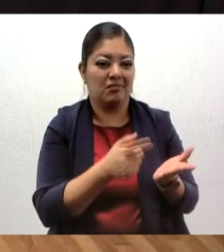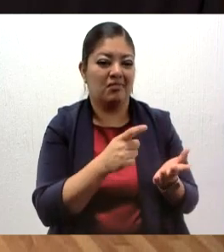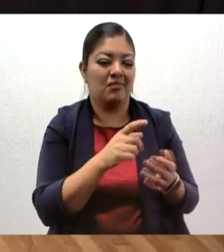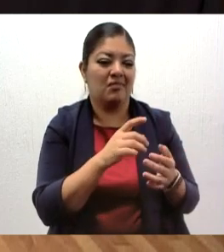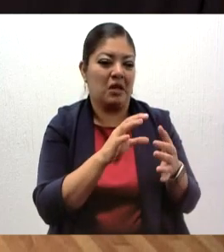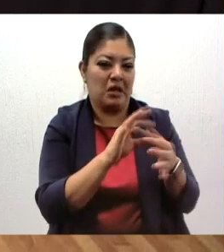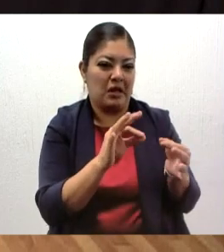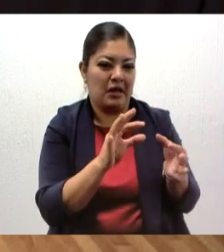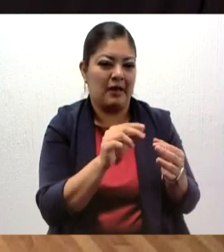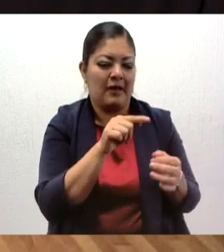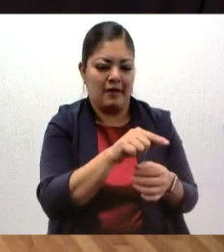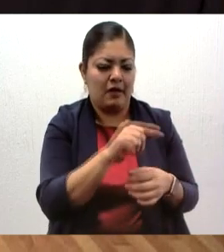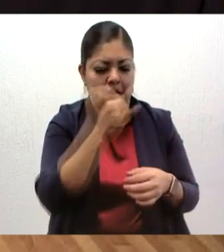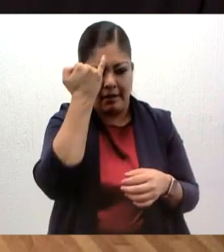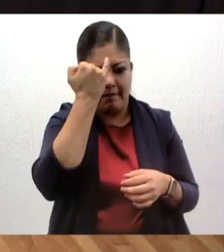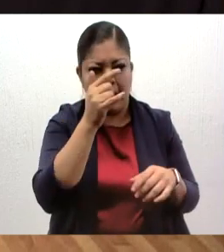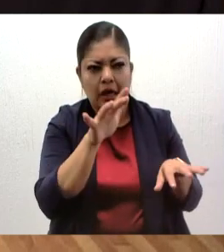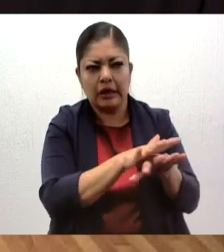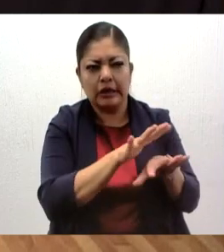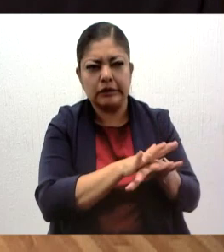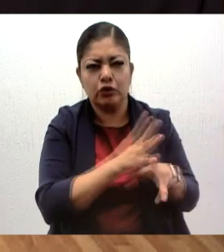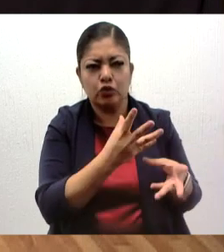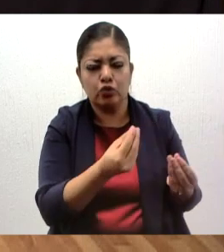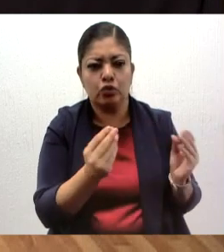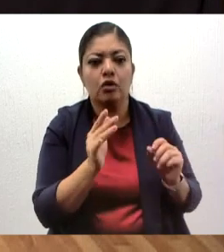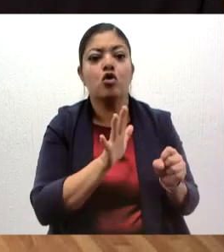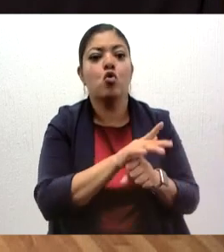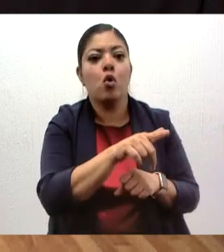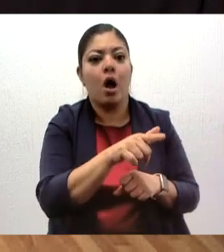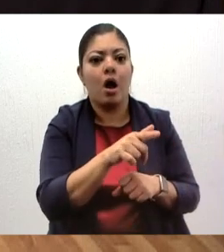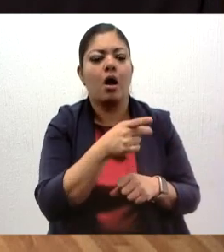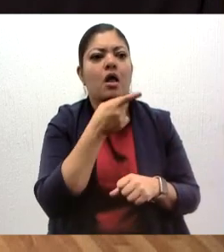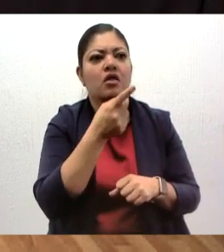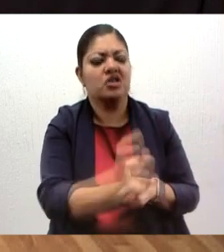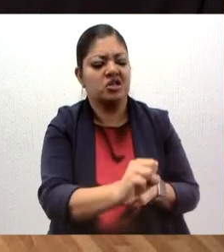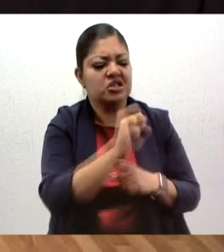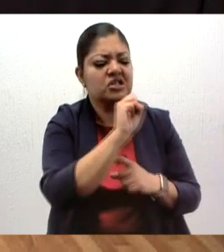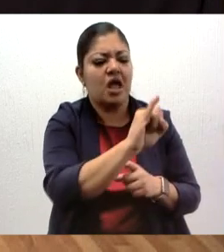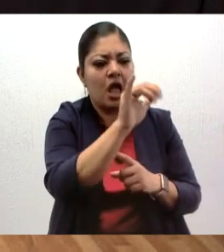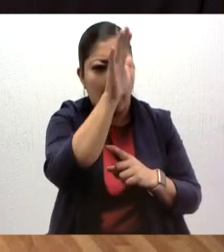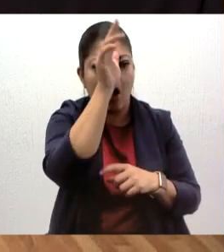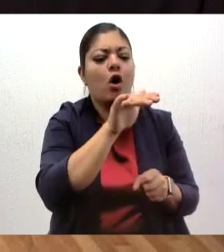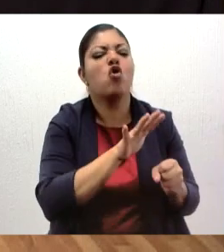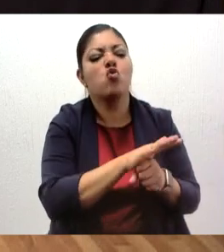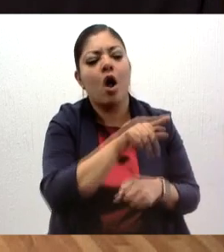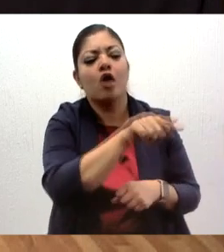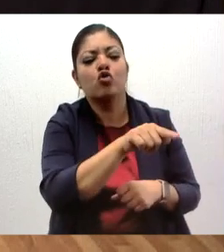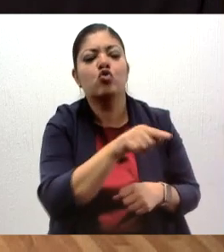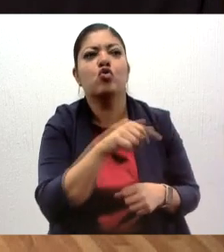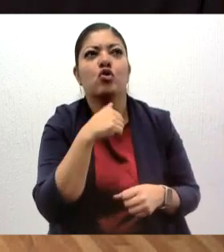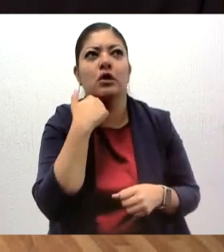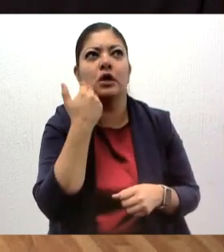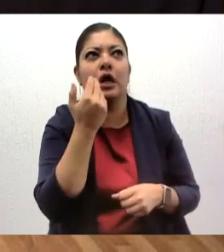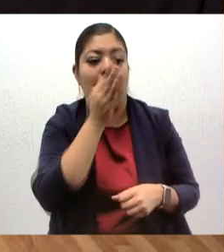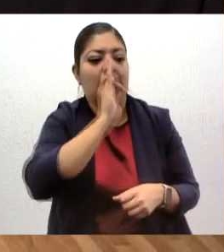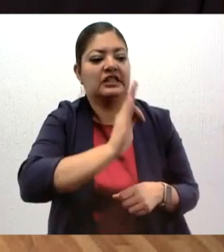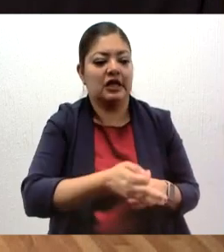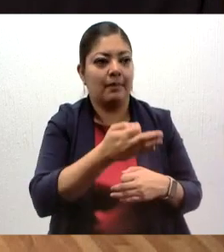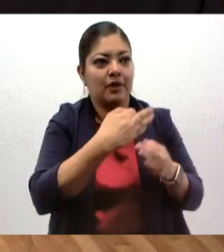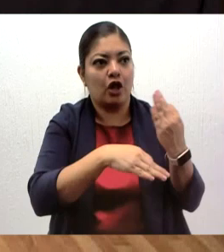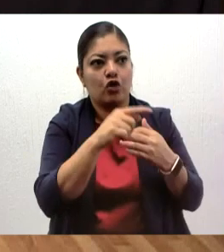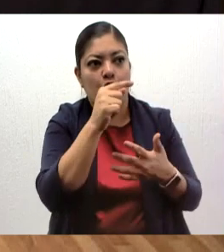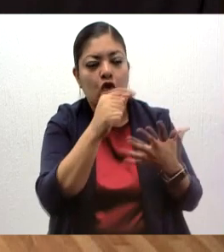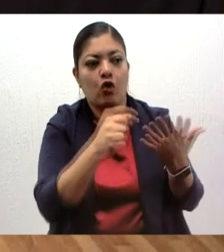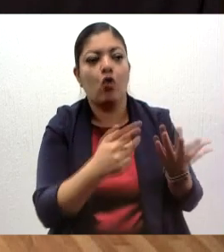manera Cuáles serían las claves es para decir acompañamos porque es muy difícil anticipar que vayan a aceptar todo lo que están pidiendo